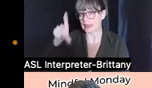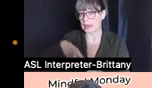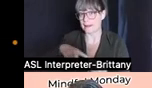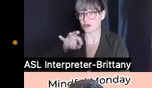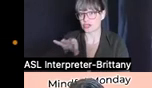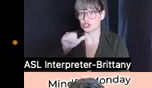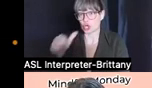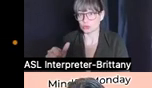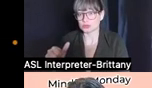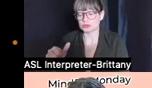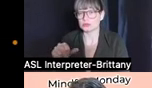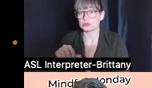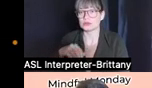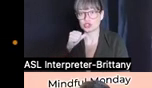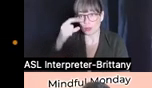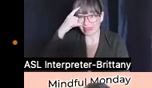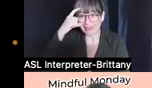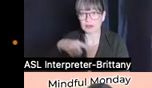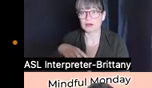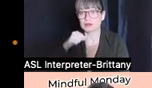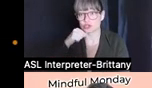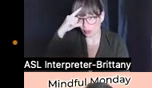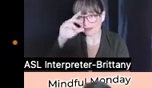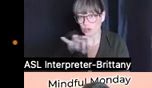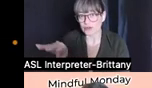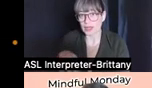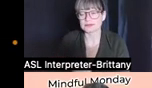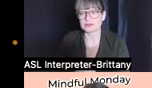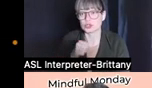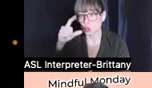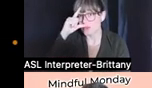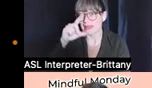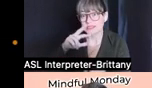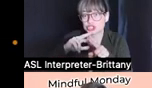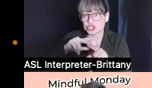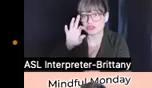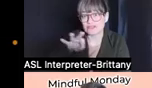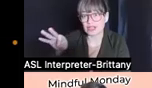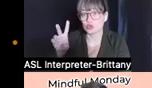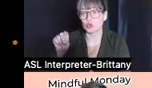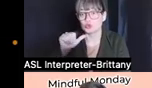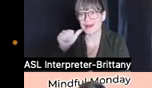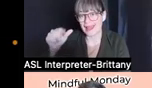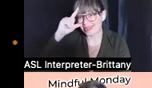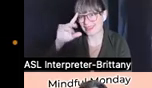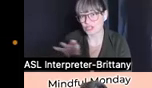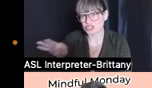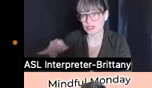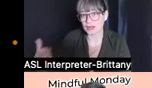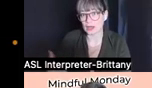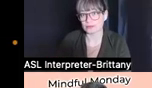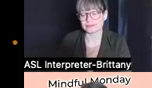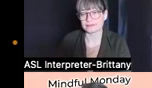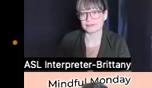fritas, no piensen en las papitas fritas, no piensen en las papitas fritas, no piensen en las papitas saladitas